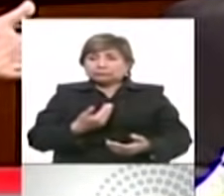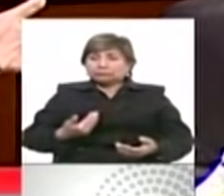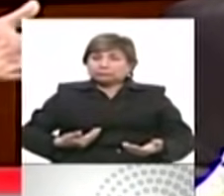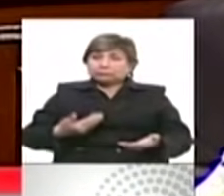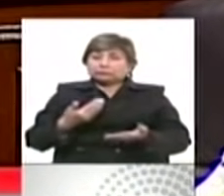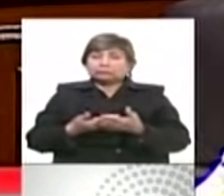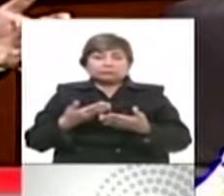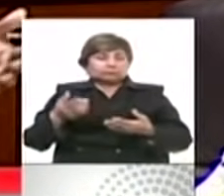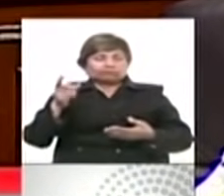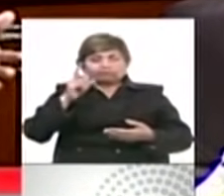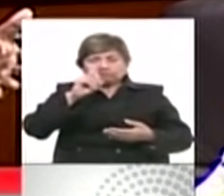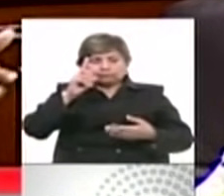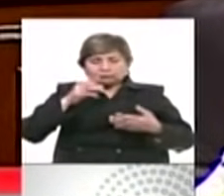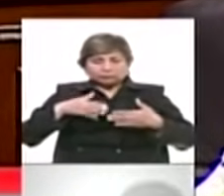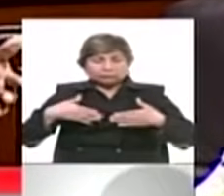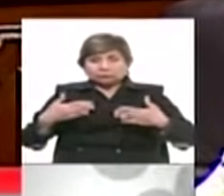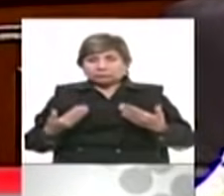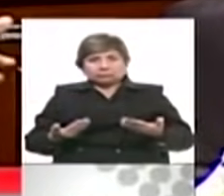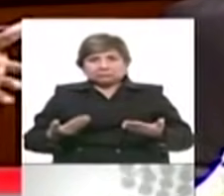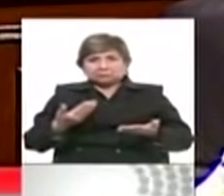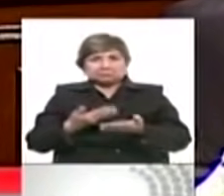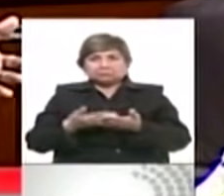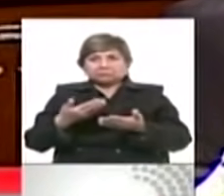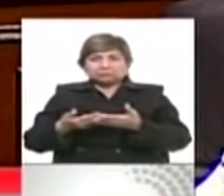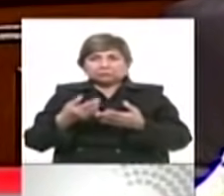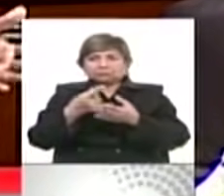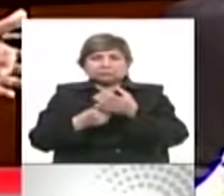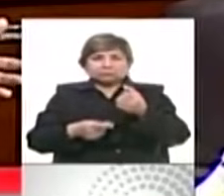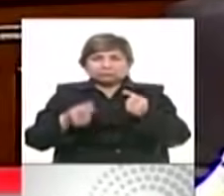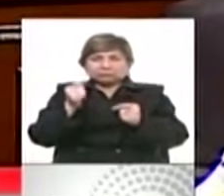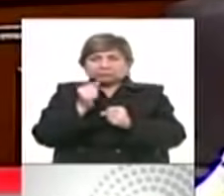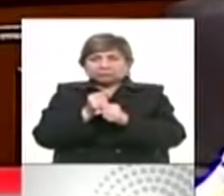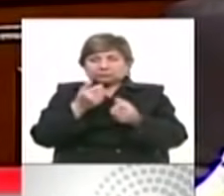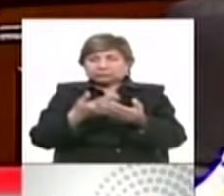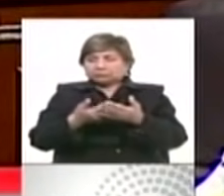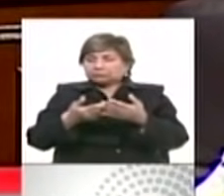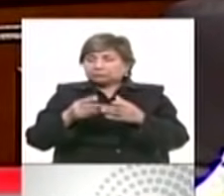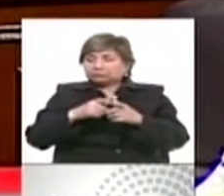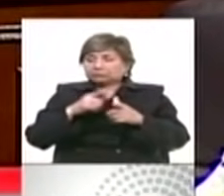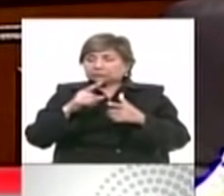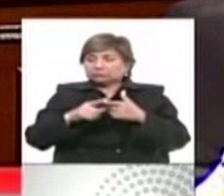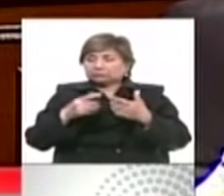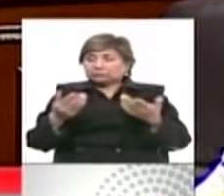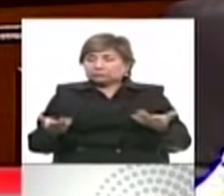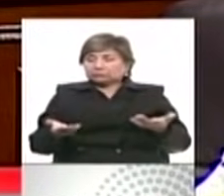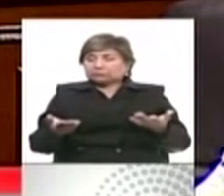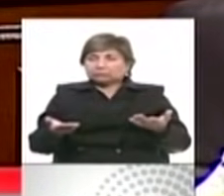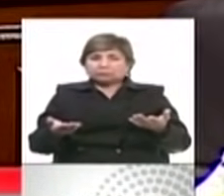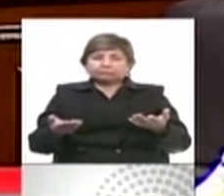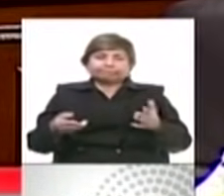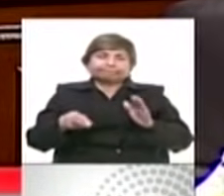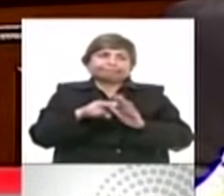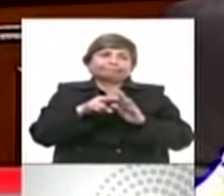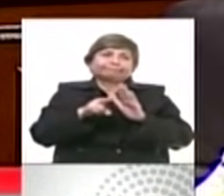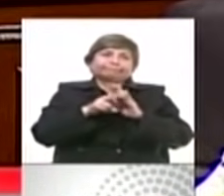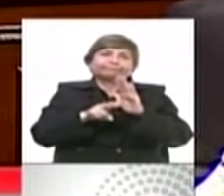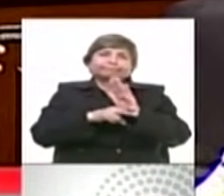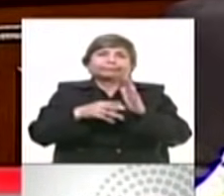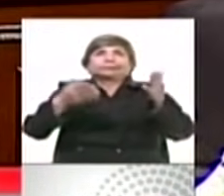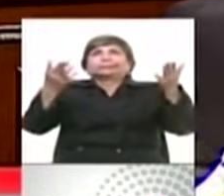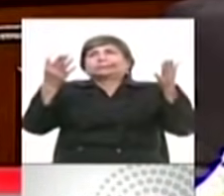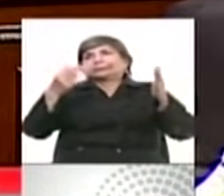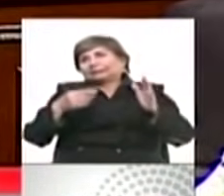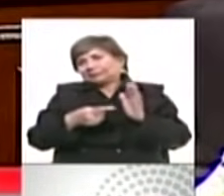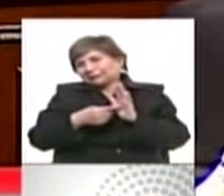tienen 2 horas de agua al día. Señor Fernández, eso es realmente inadmisible en un siglo XX como lo tenemos ahora, ¿no? Y